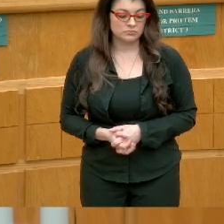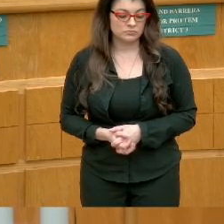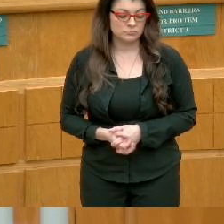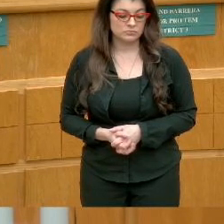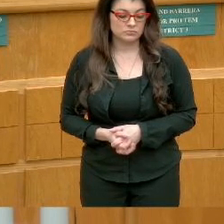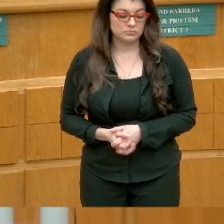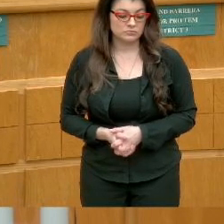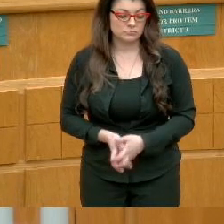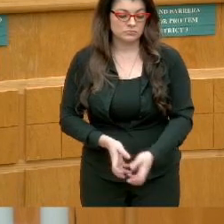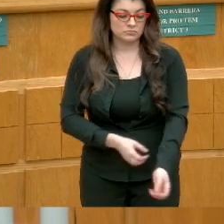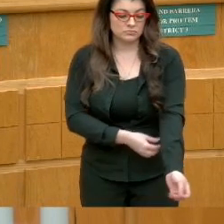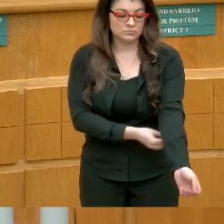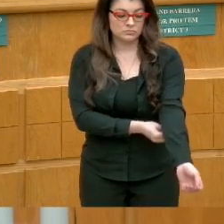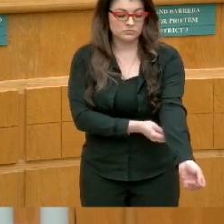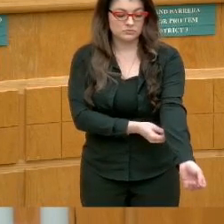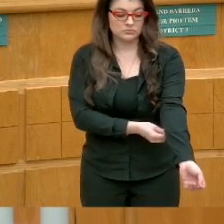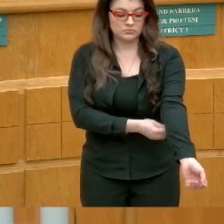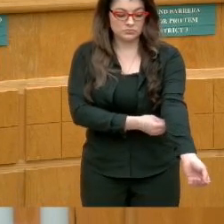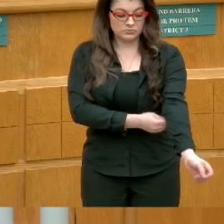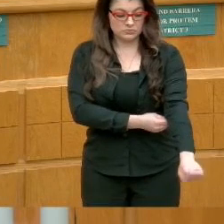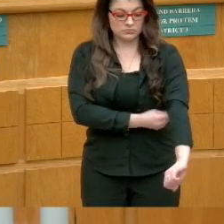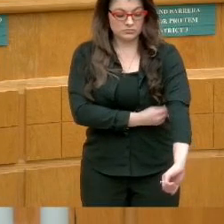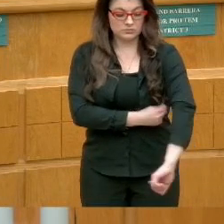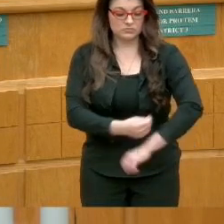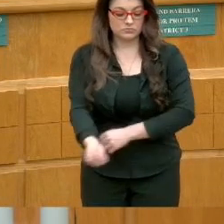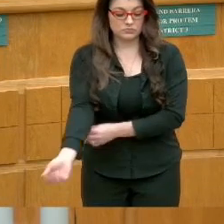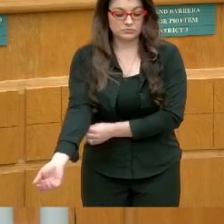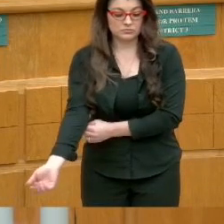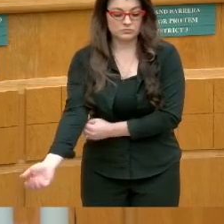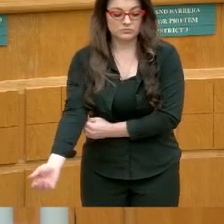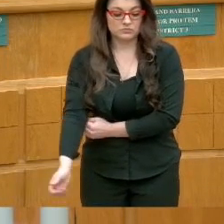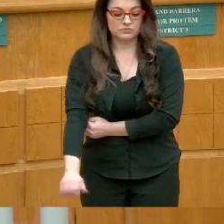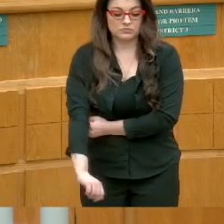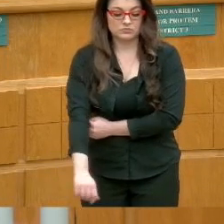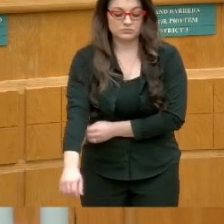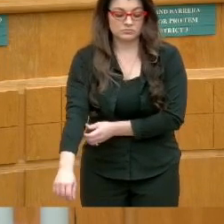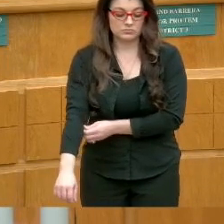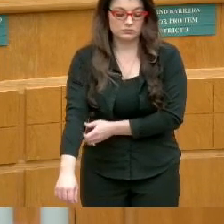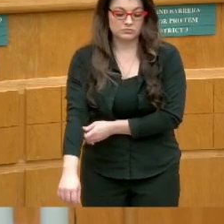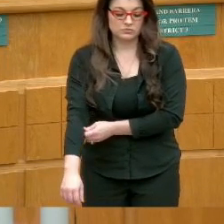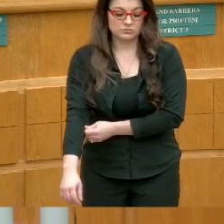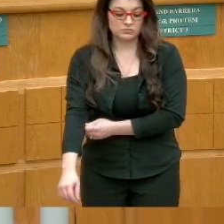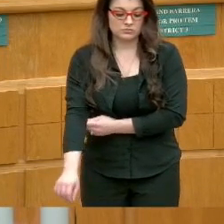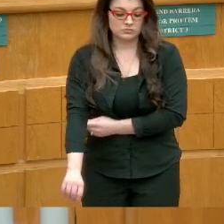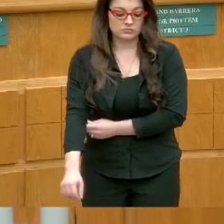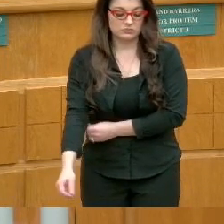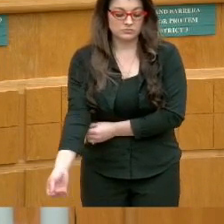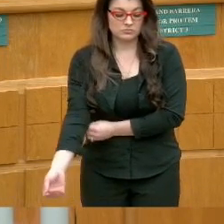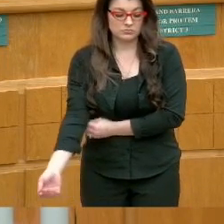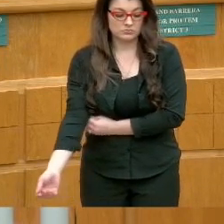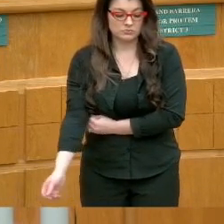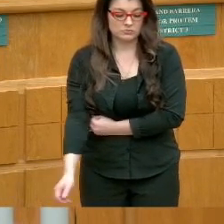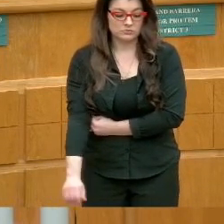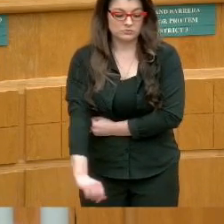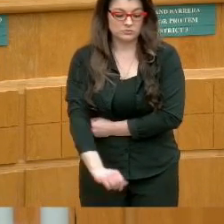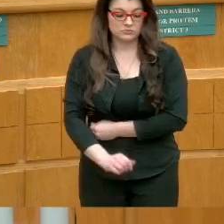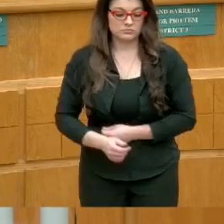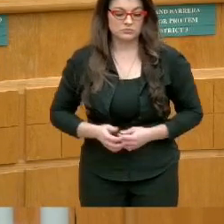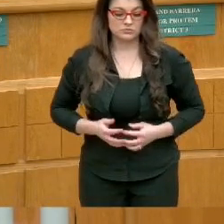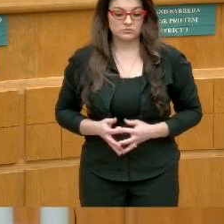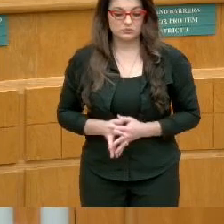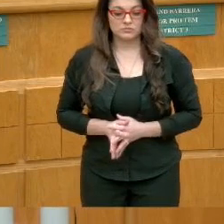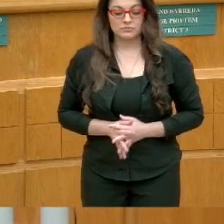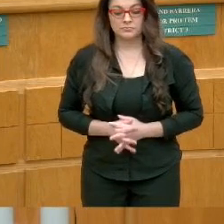se han recuperado por completo, haciendo así un total de 64%. 31 han sido hospitalizados, 5 continúan